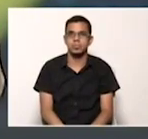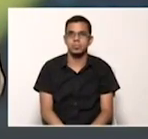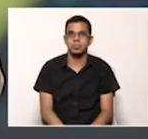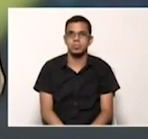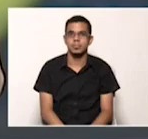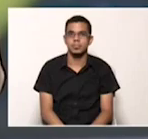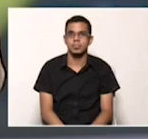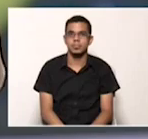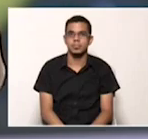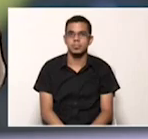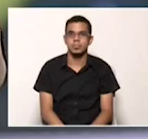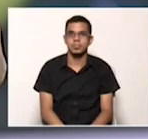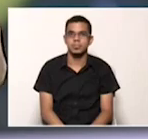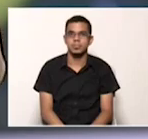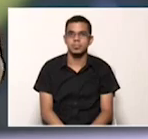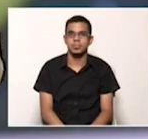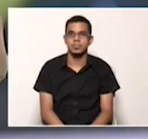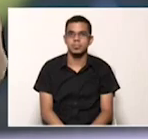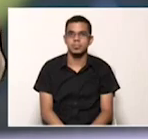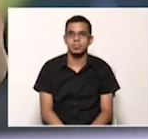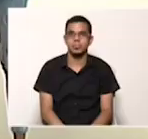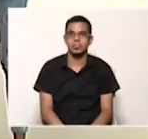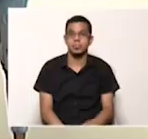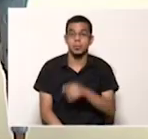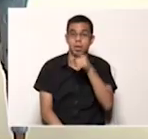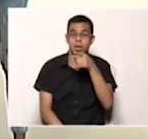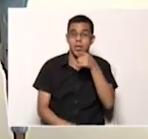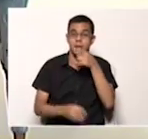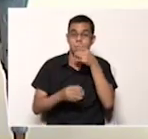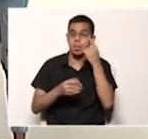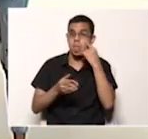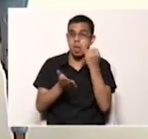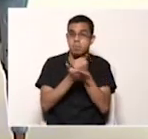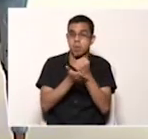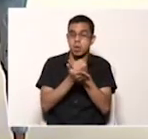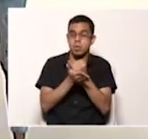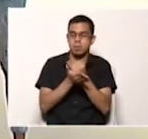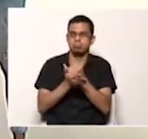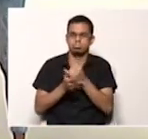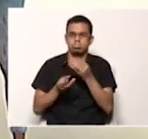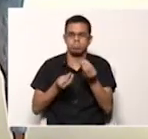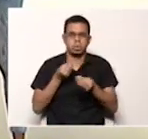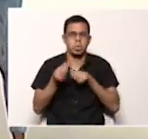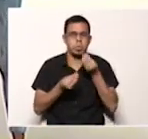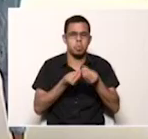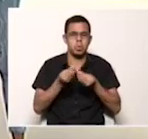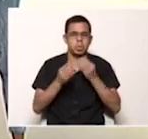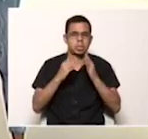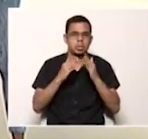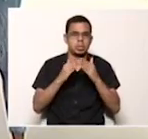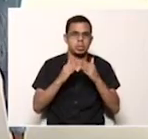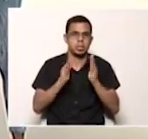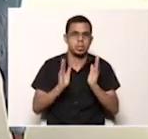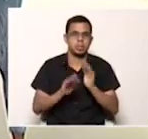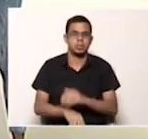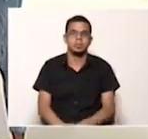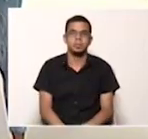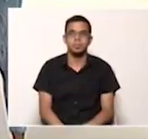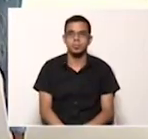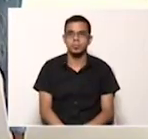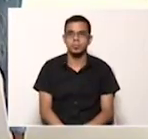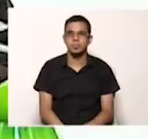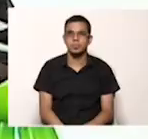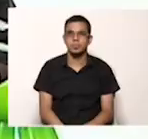Ok, este tipo de experiencia la podemos realizar en el hogar La porque puedes contamos realizar. con materiales. Con los 2 elementos. tenedores, ¿ok? Lo cual se